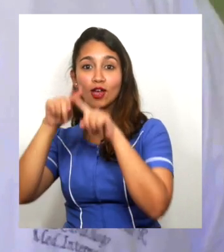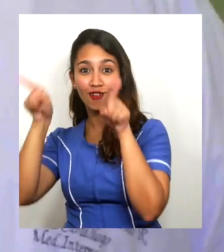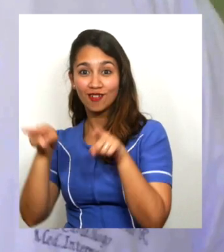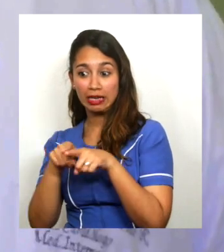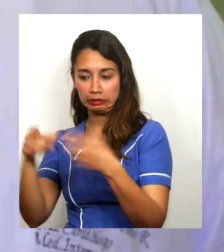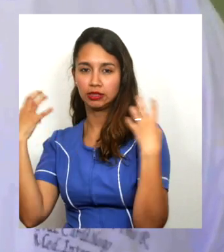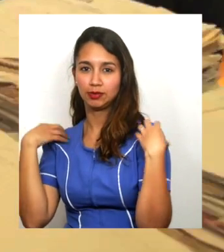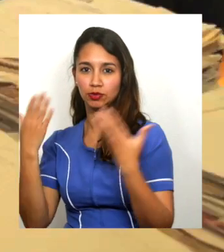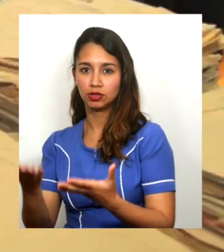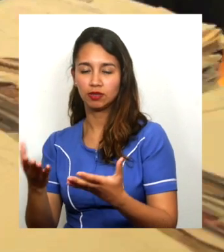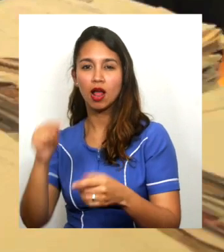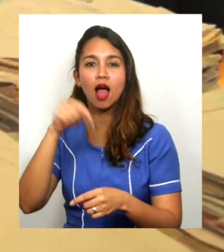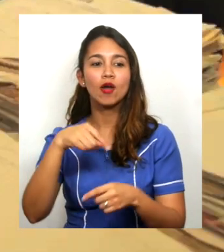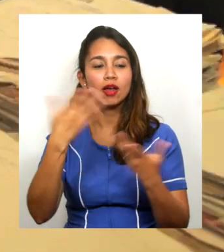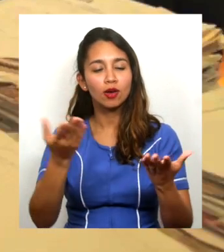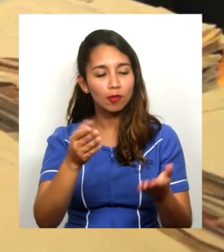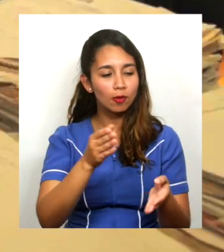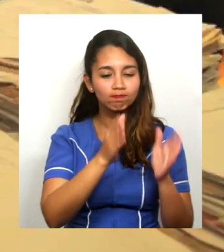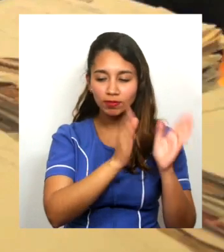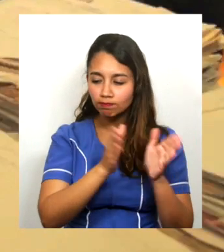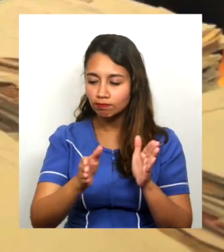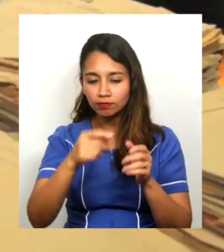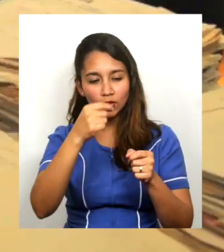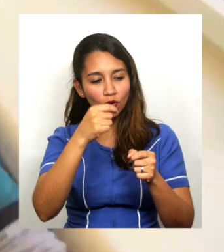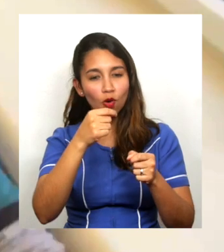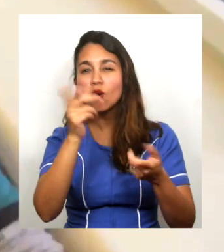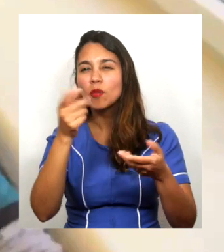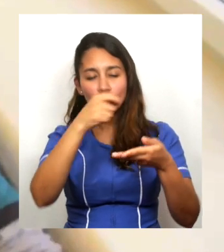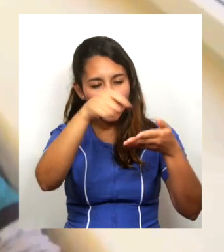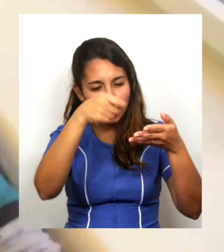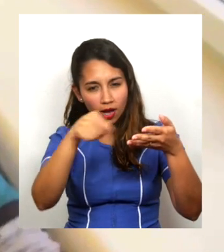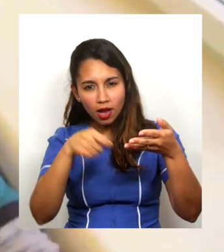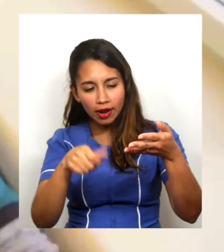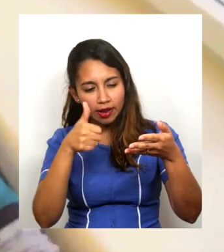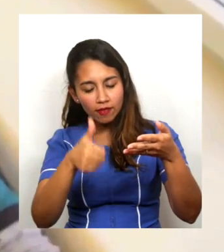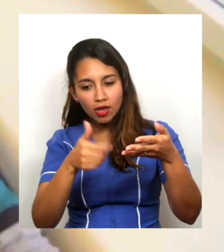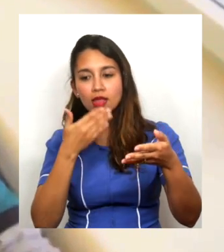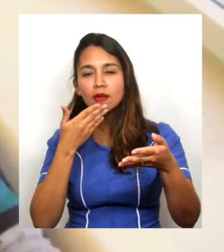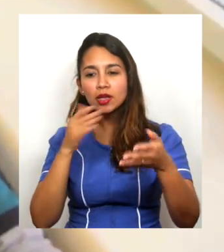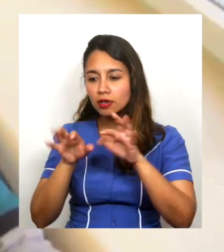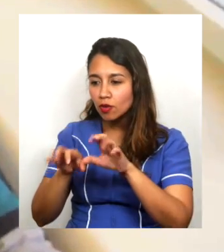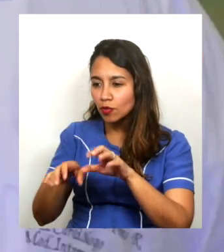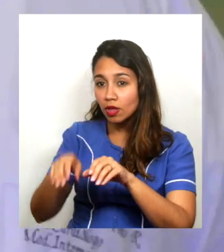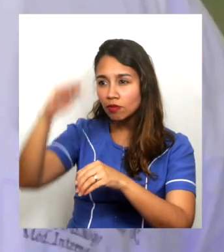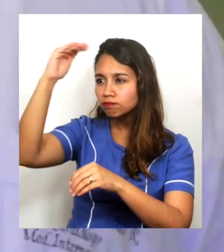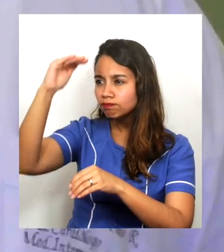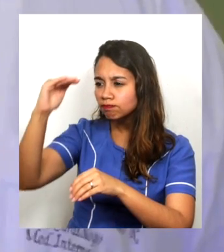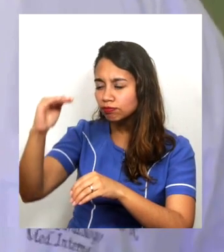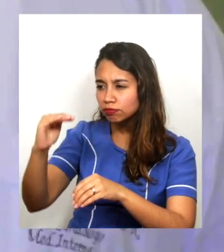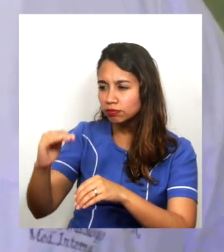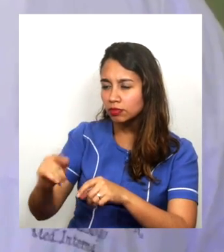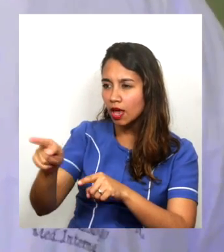permitirá que nosotros podamos seleccionar bien a nuestros pacientes, prepararlo y entrar en un software especial que va a